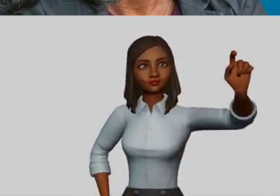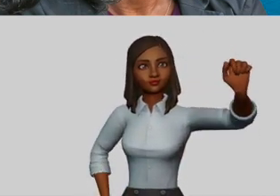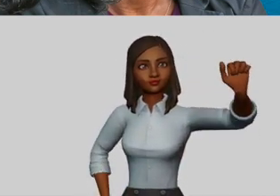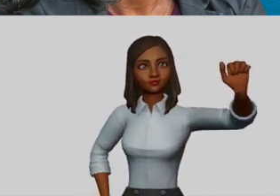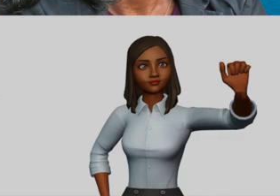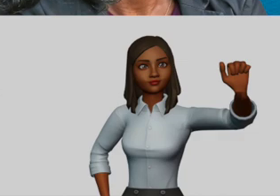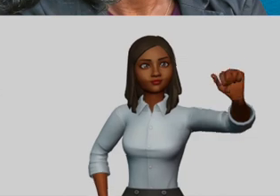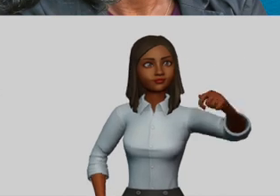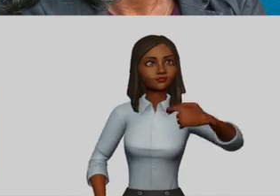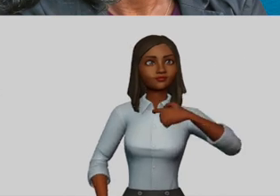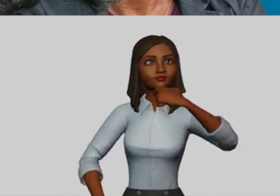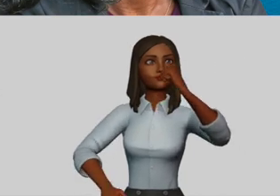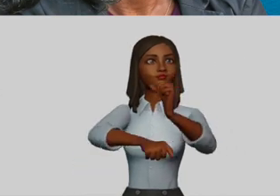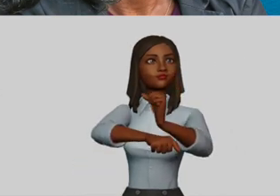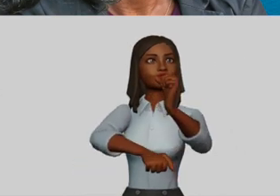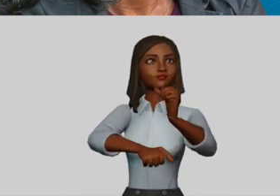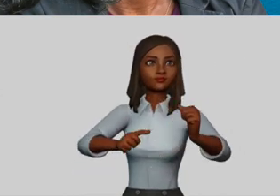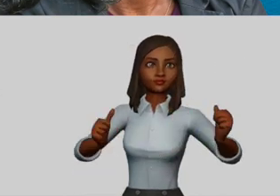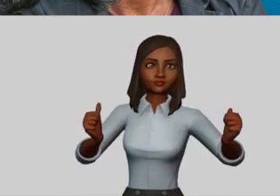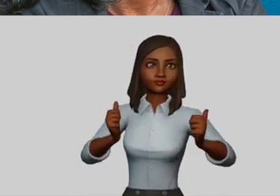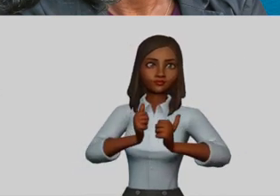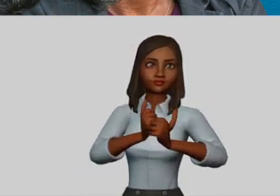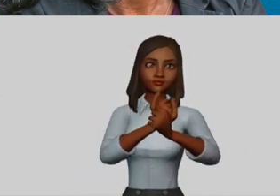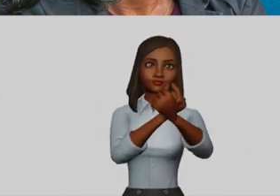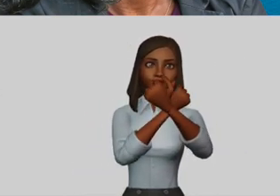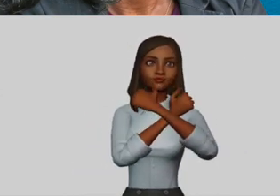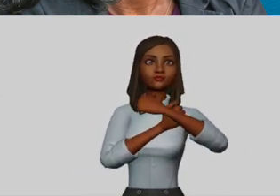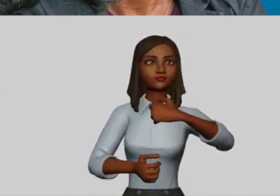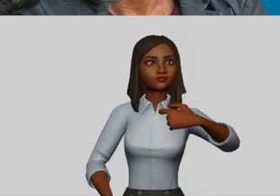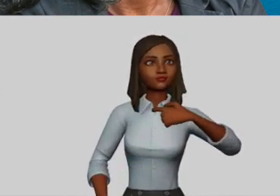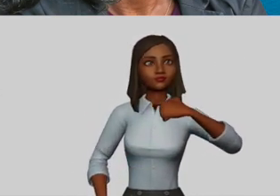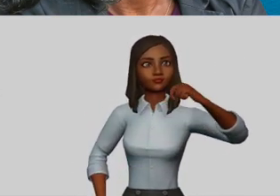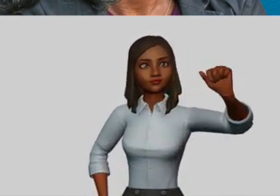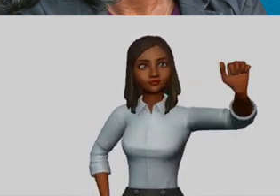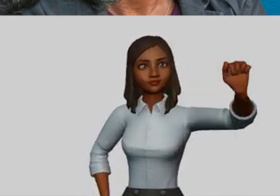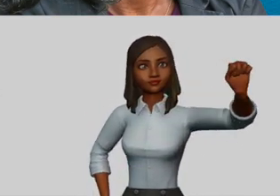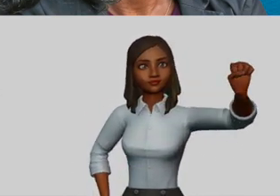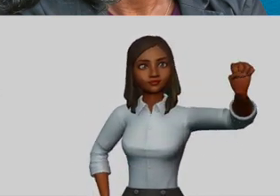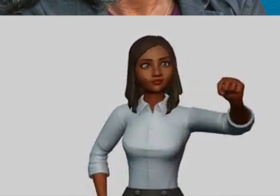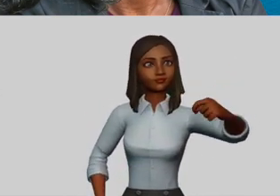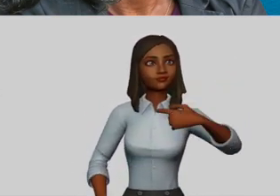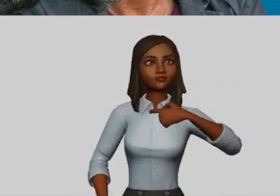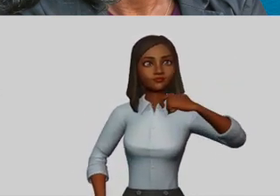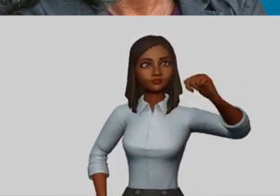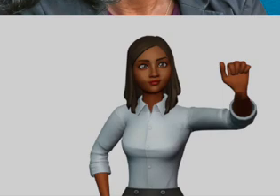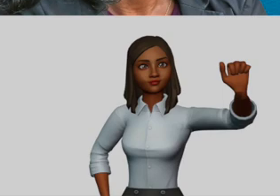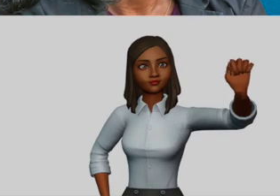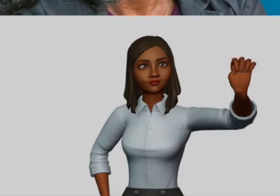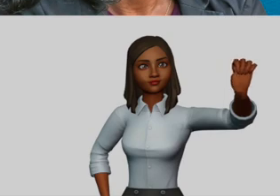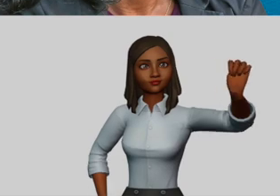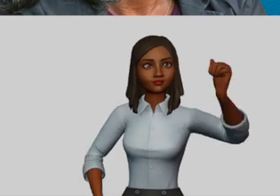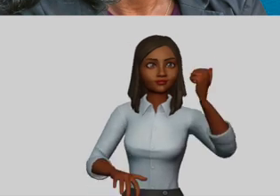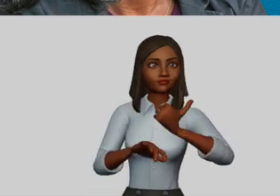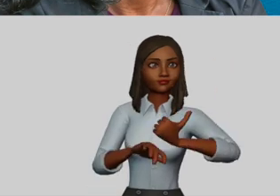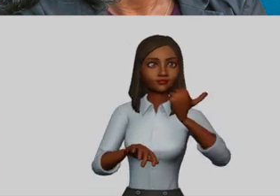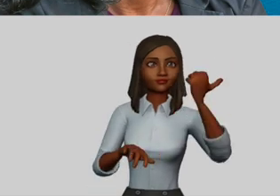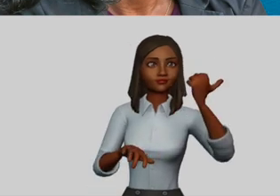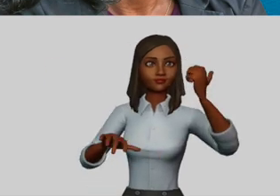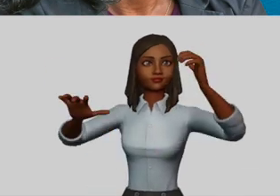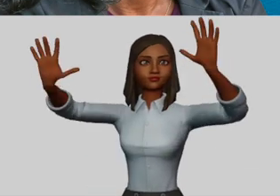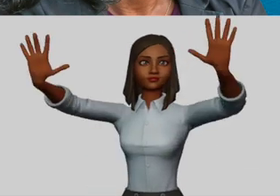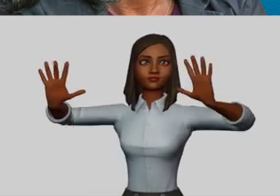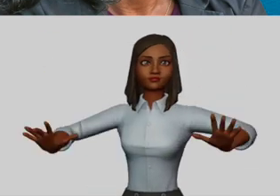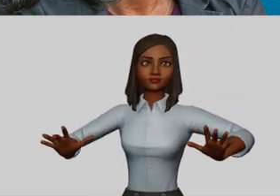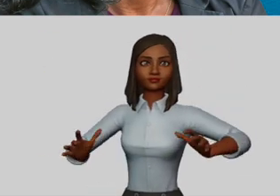Estados Unidos que tal vez no se dicen en Latinoamérica en RD. ¿Verdad? No hay que cancelar a una persona porque no sabe